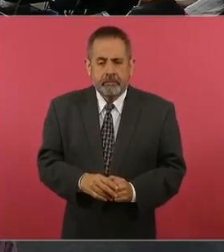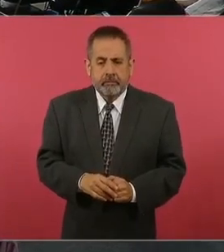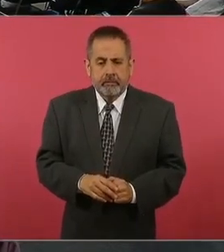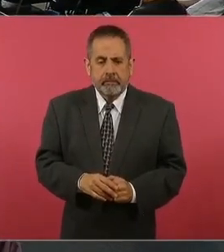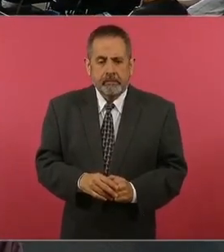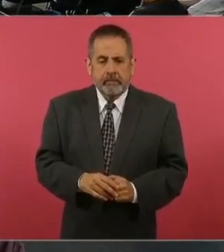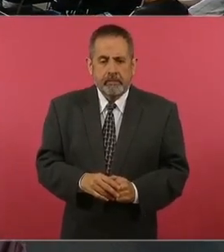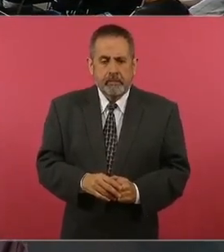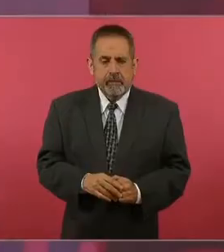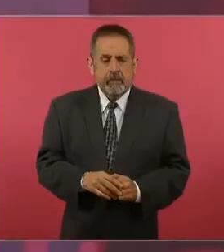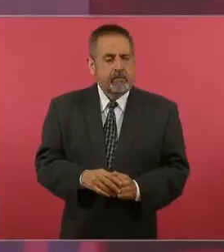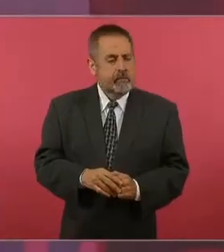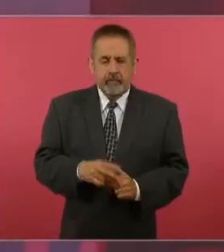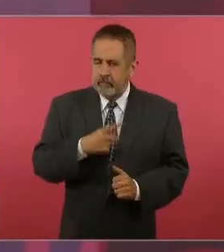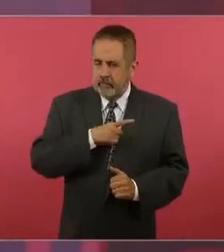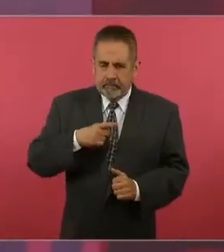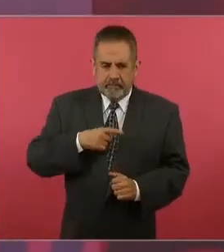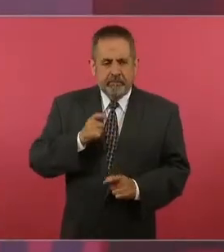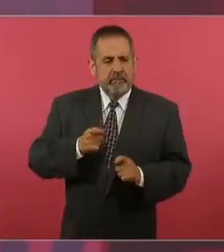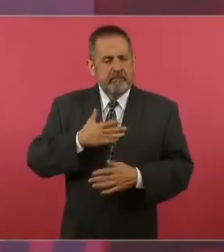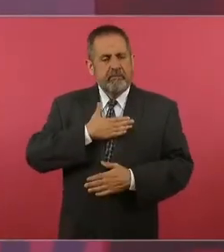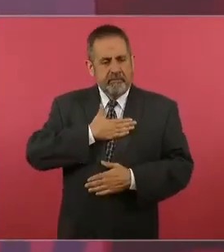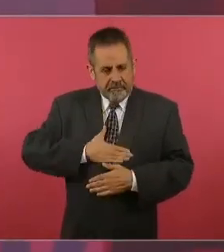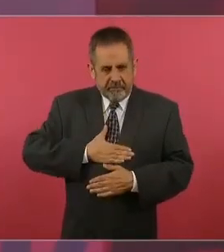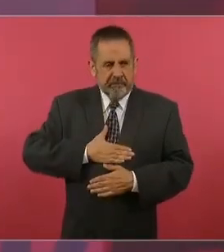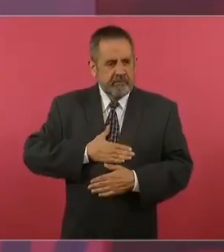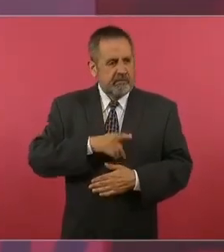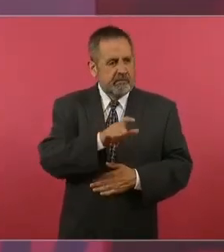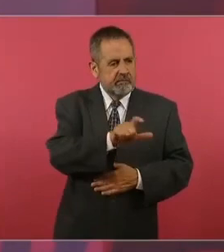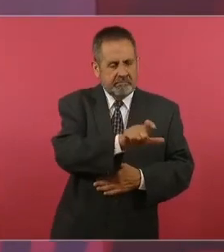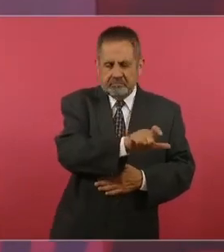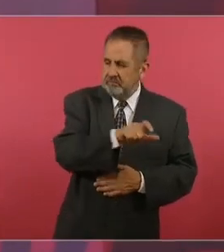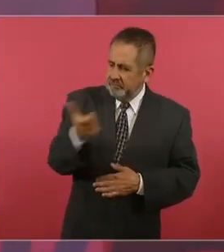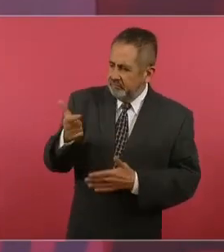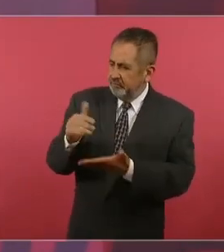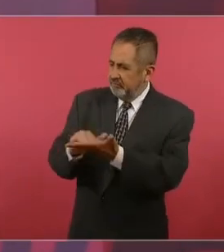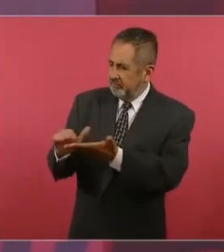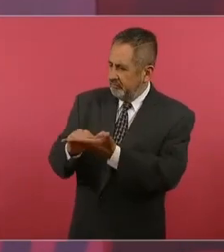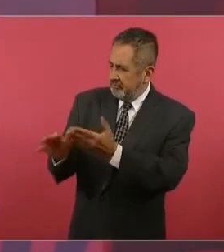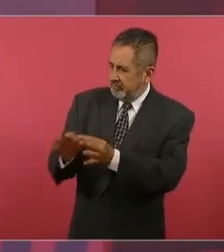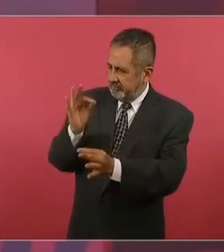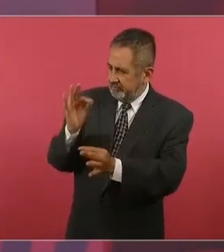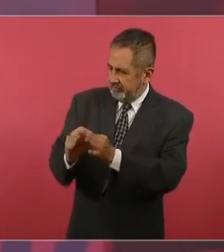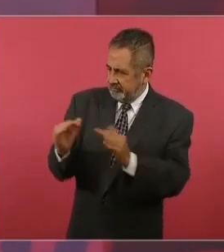debe de haber justicia, reparación del daño, ¿sí?,